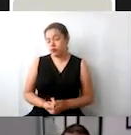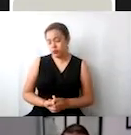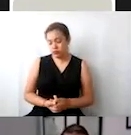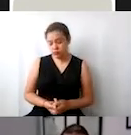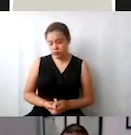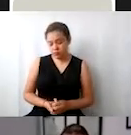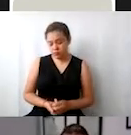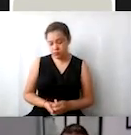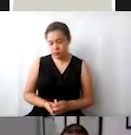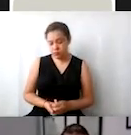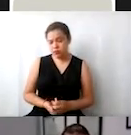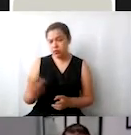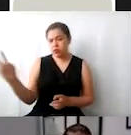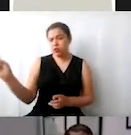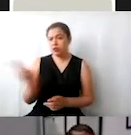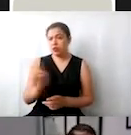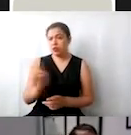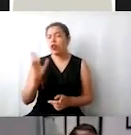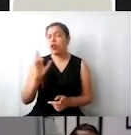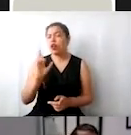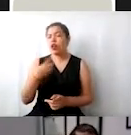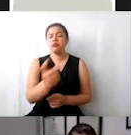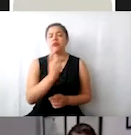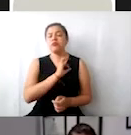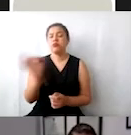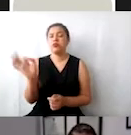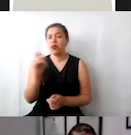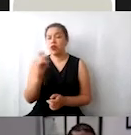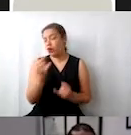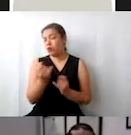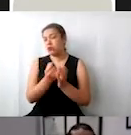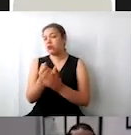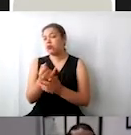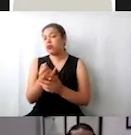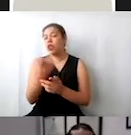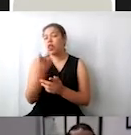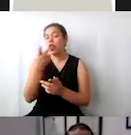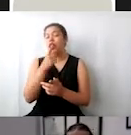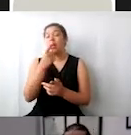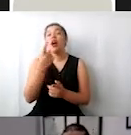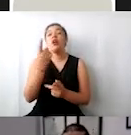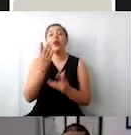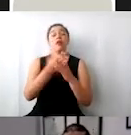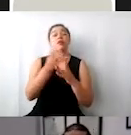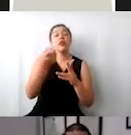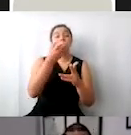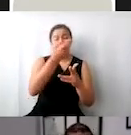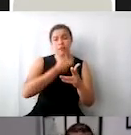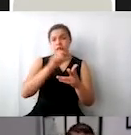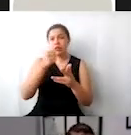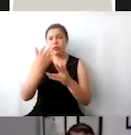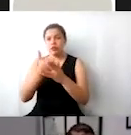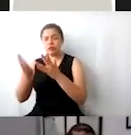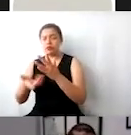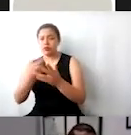puedo demandar a los dos y cobrarle a uno la mitad y al otro la otra mitad, o a uno